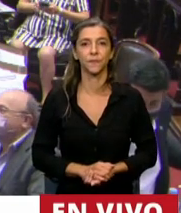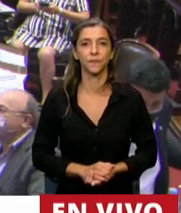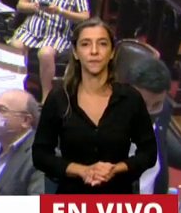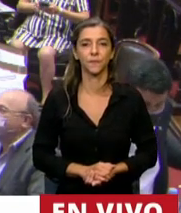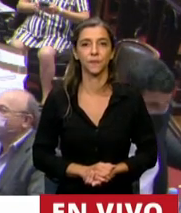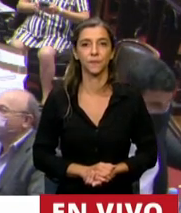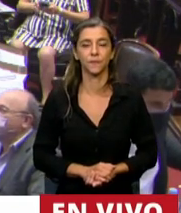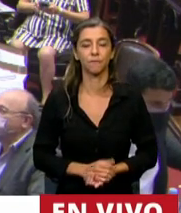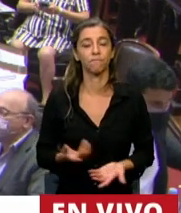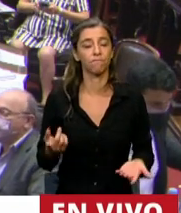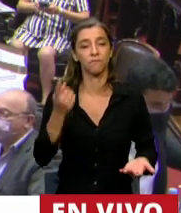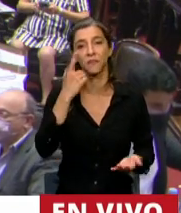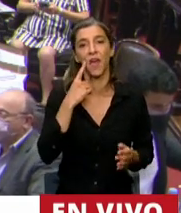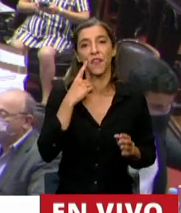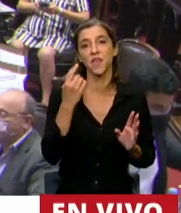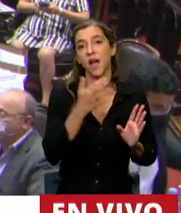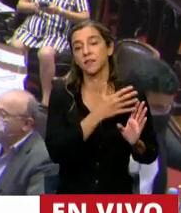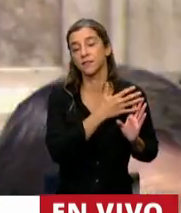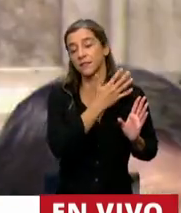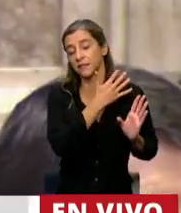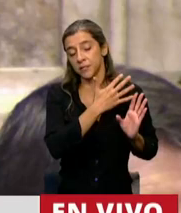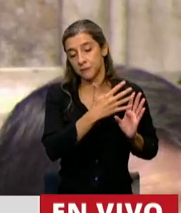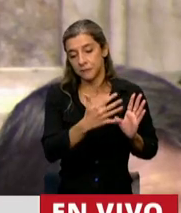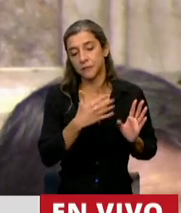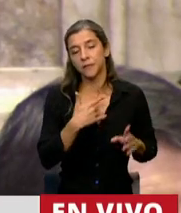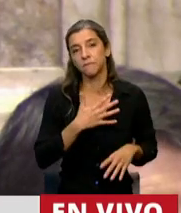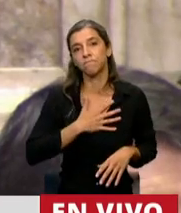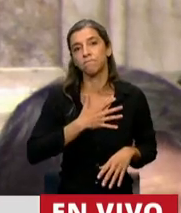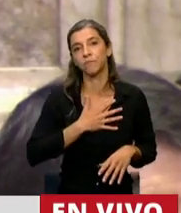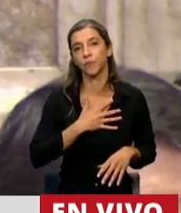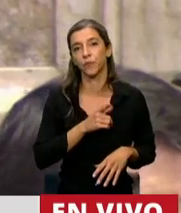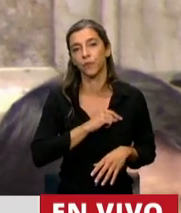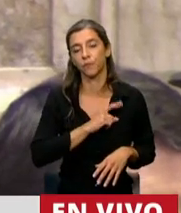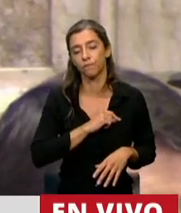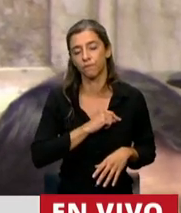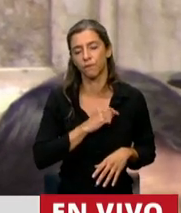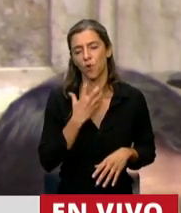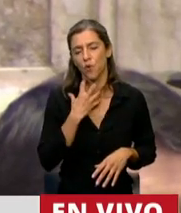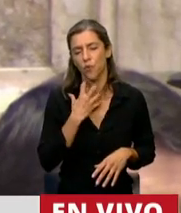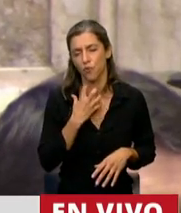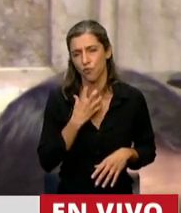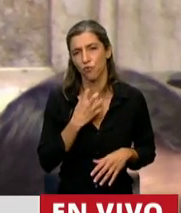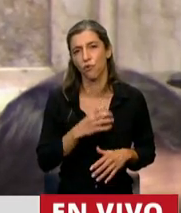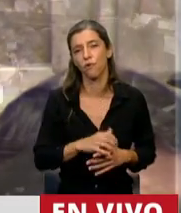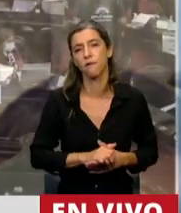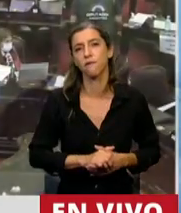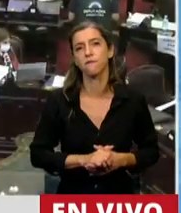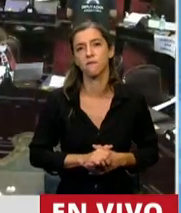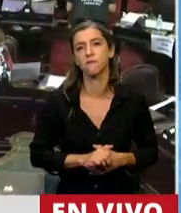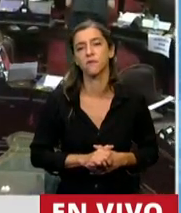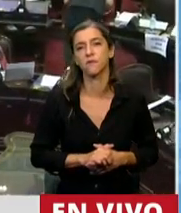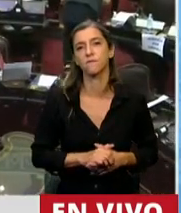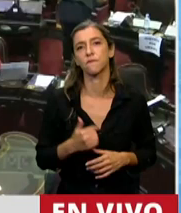Estos días son días de dolor y de bronca por el